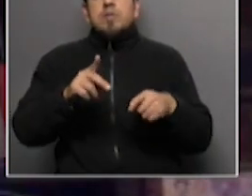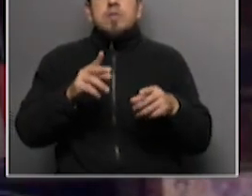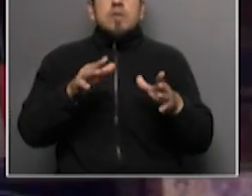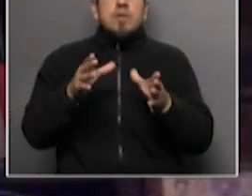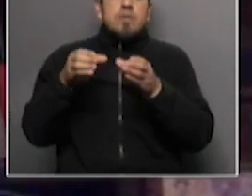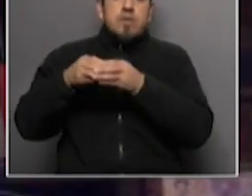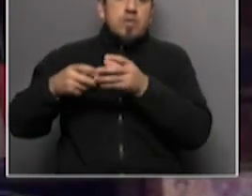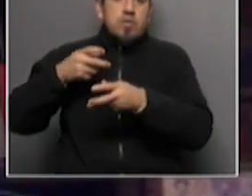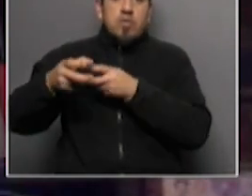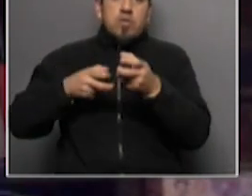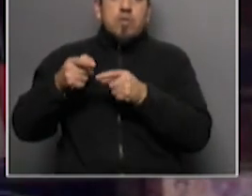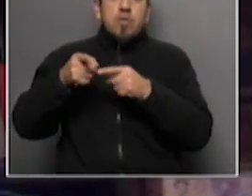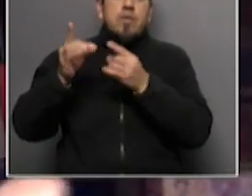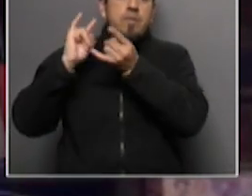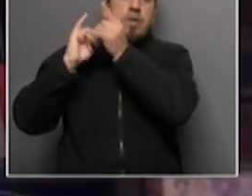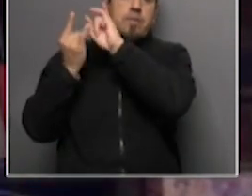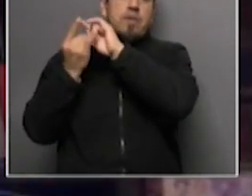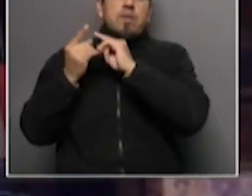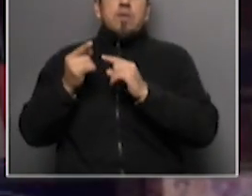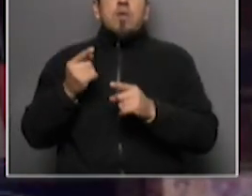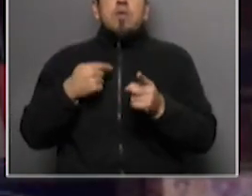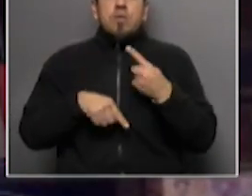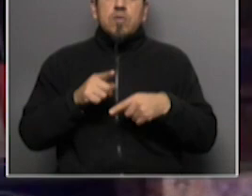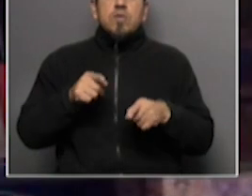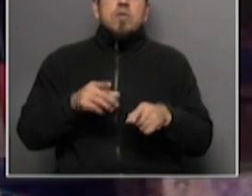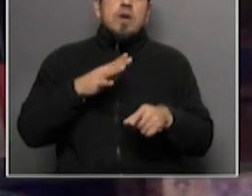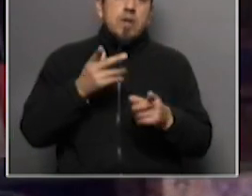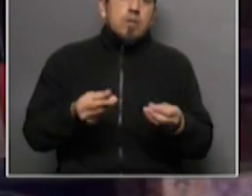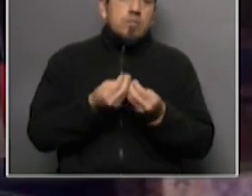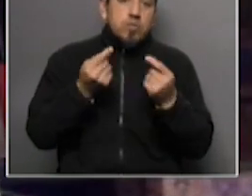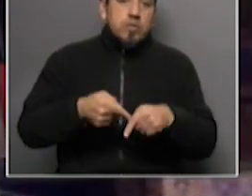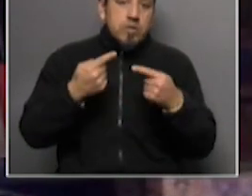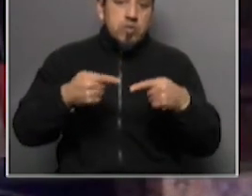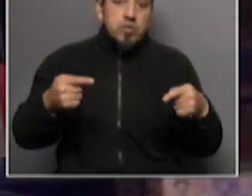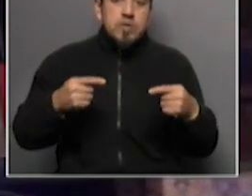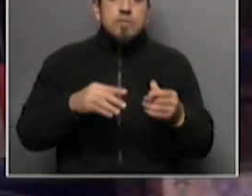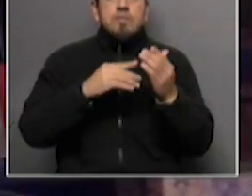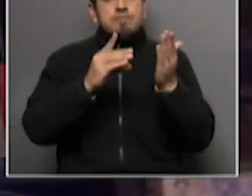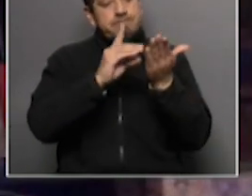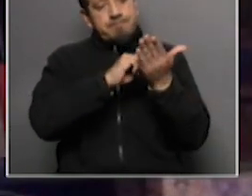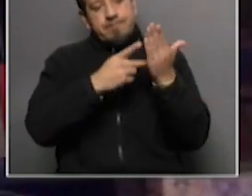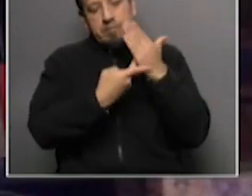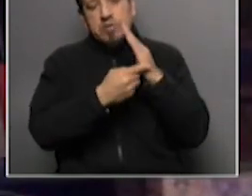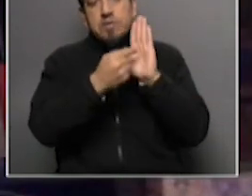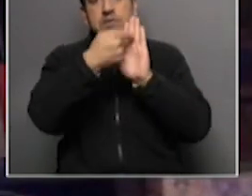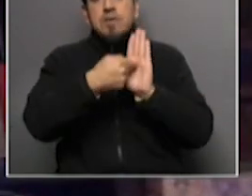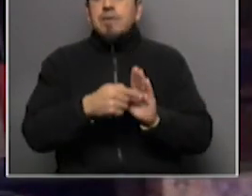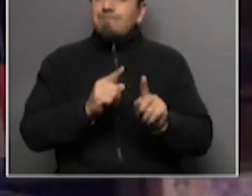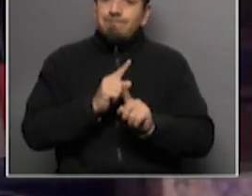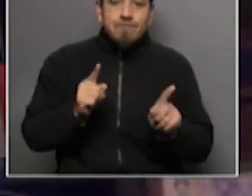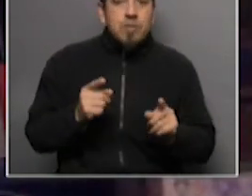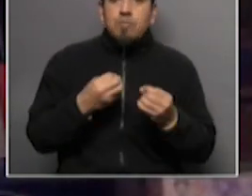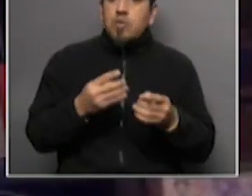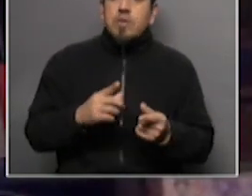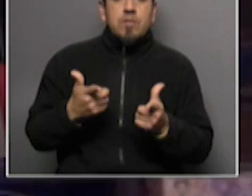coalición, ajá, se manifiestan en el Parlamento. Bien. Es decir, que muchas de las cosas que venían en el proyecto original finalmente no van a salir porque, bueno, no